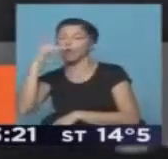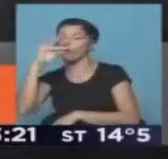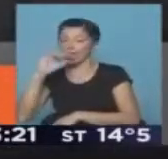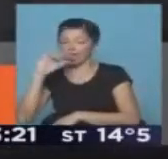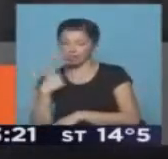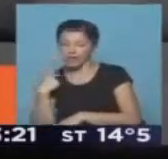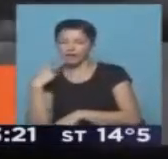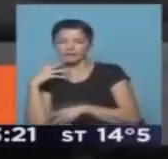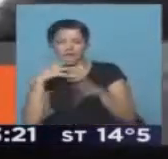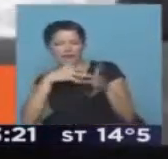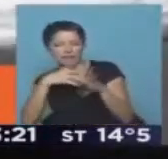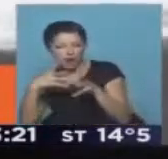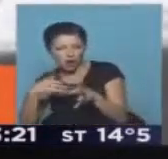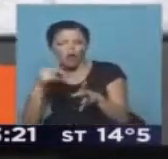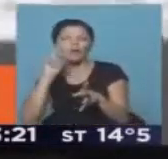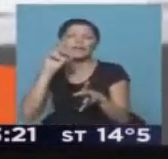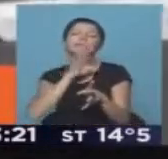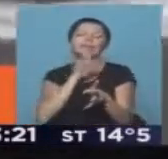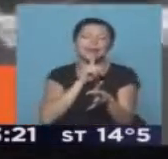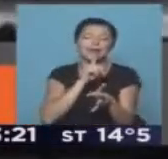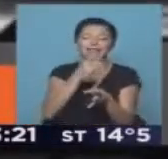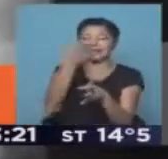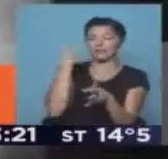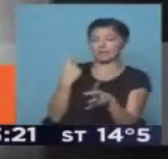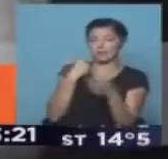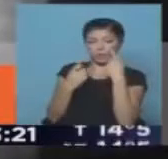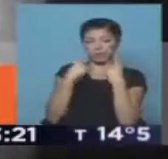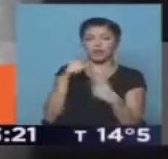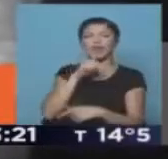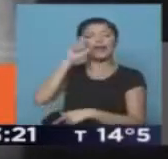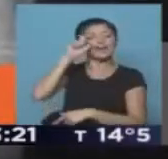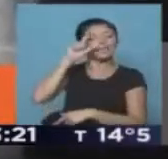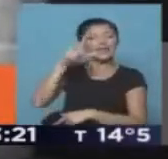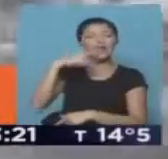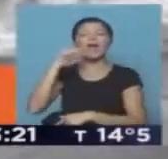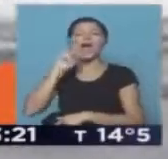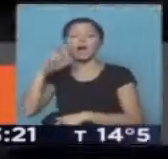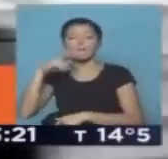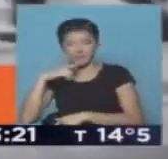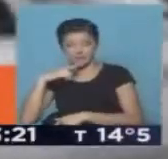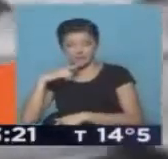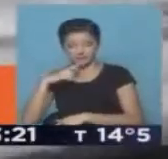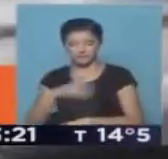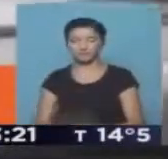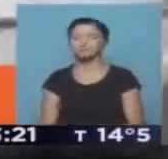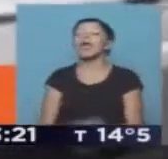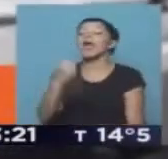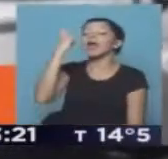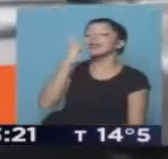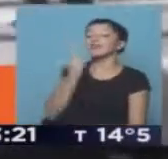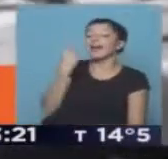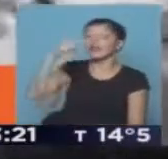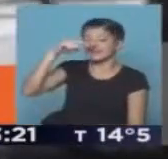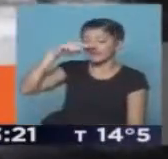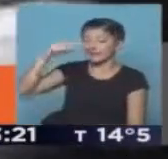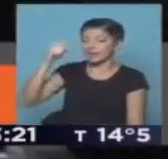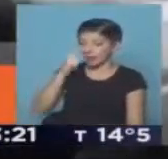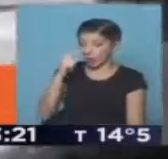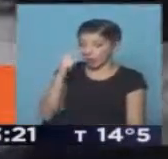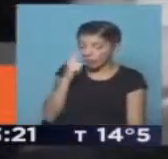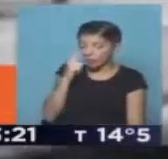controlada por tel aviv desde 1948 el 7 de julio paracaidistas israelíes